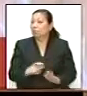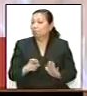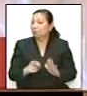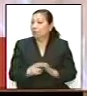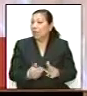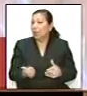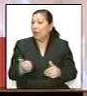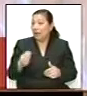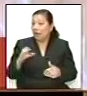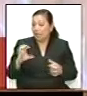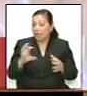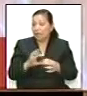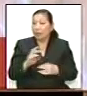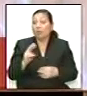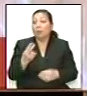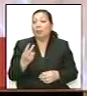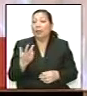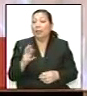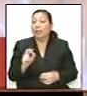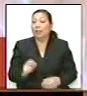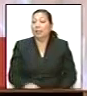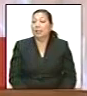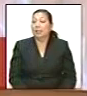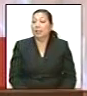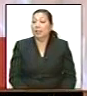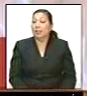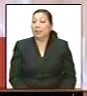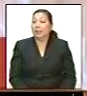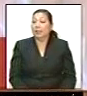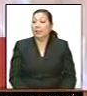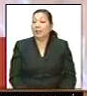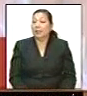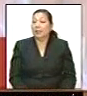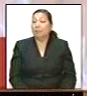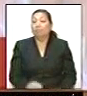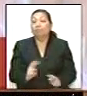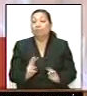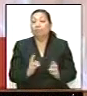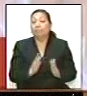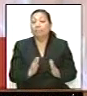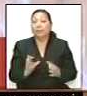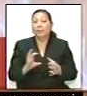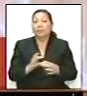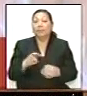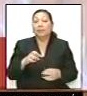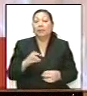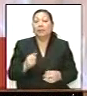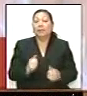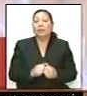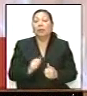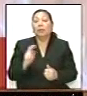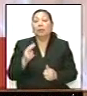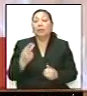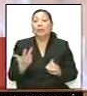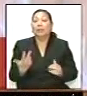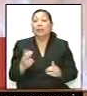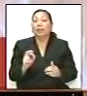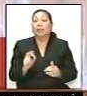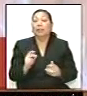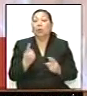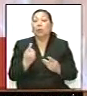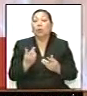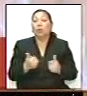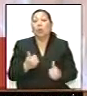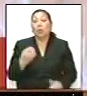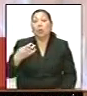de la alianza al 2030 de la estrategia digamos de la visión estratégica la alianza del pacífico al 2030 uno de los